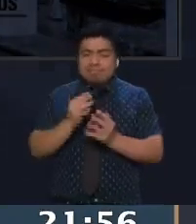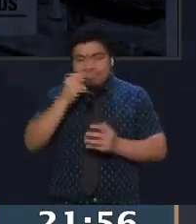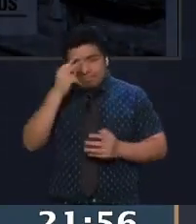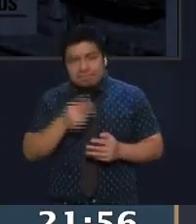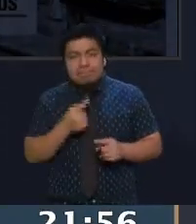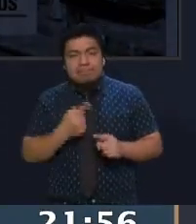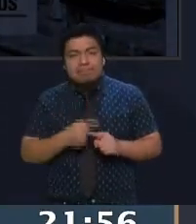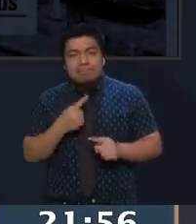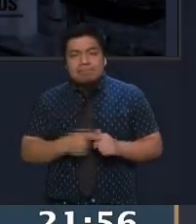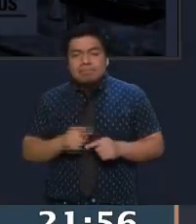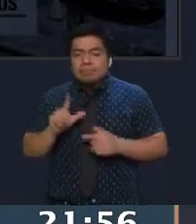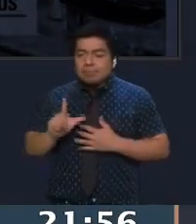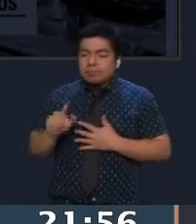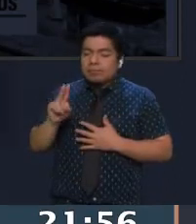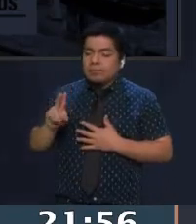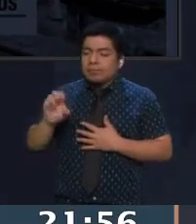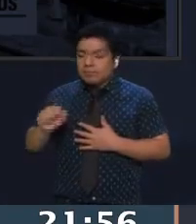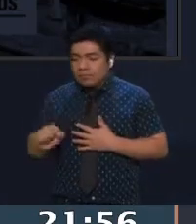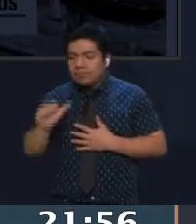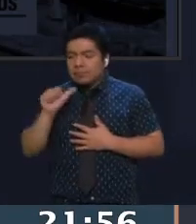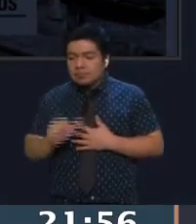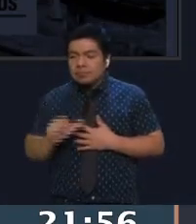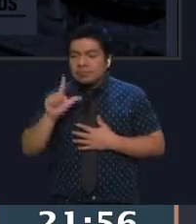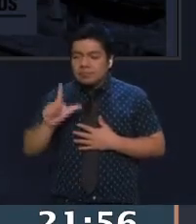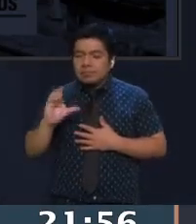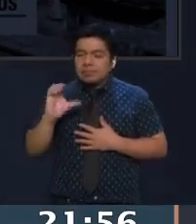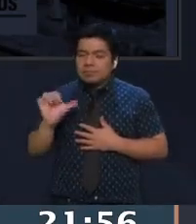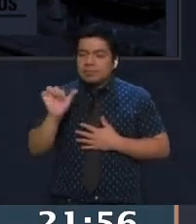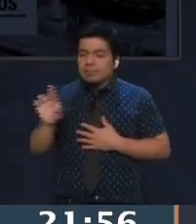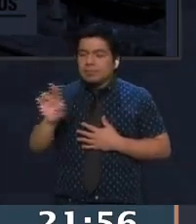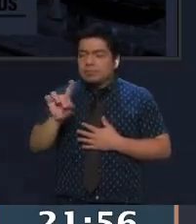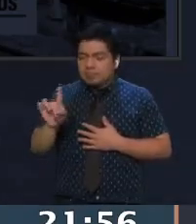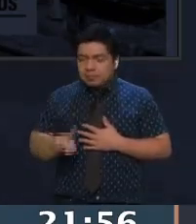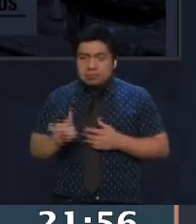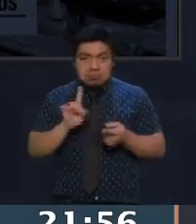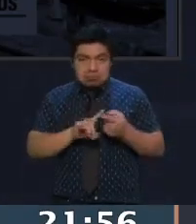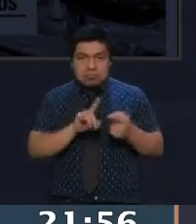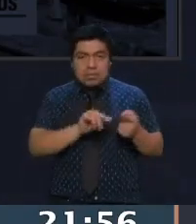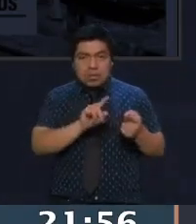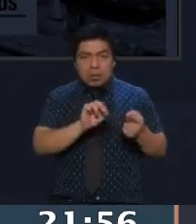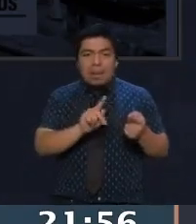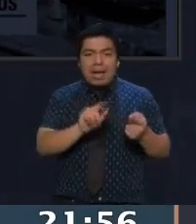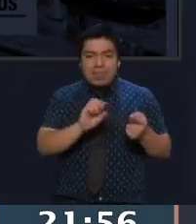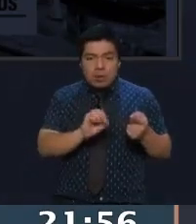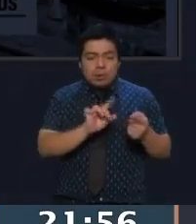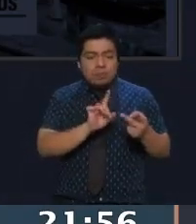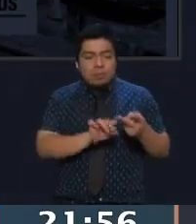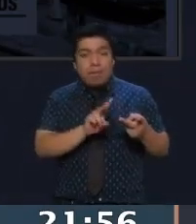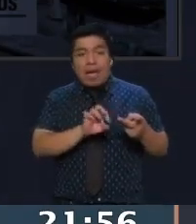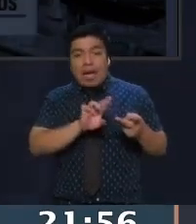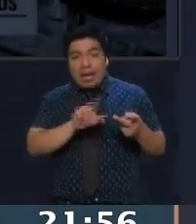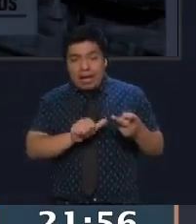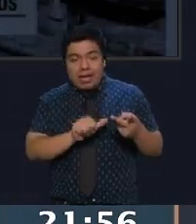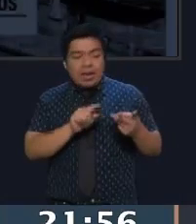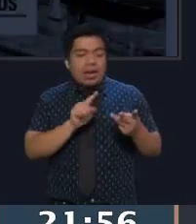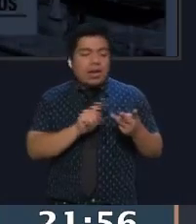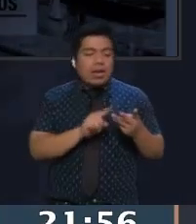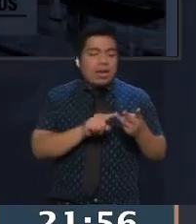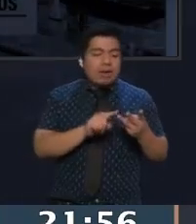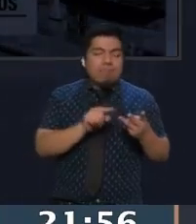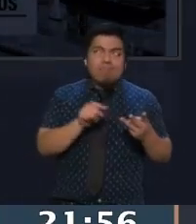Luis Arcaraz. De Luis Arcaraz podemos recordar Quinto Patio, podemos recordar Viajera, podemos